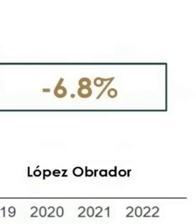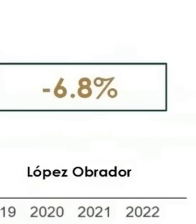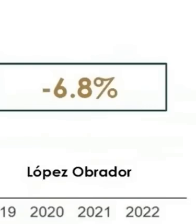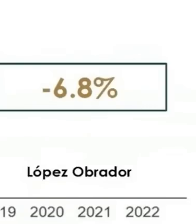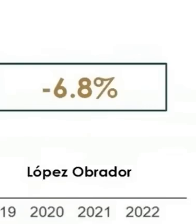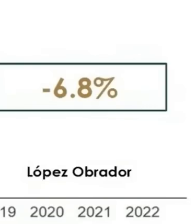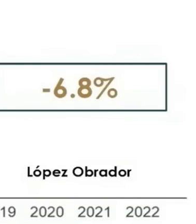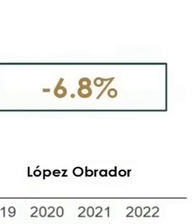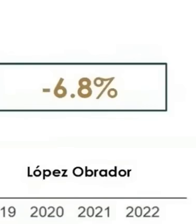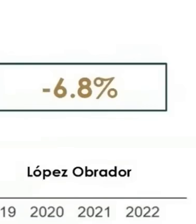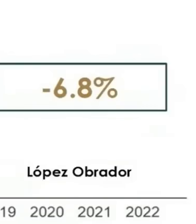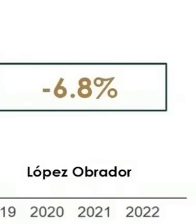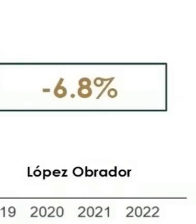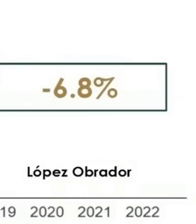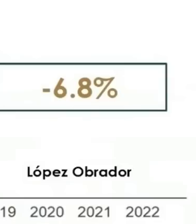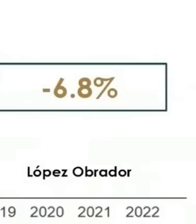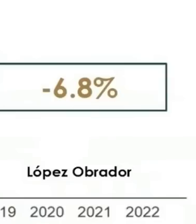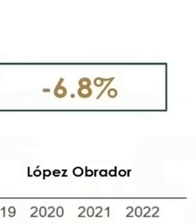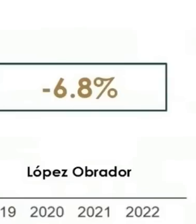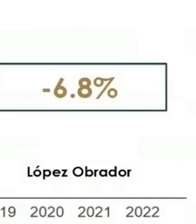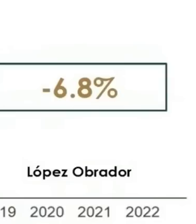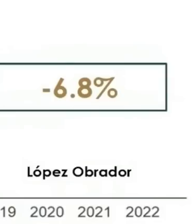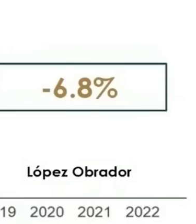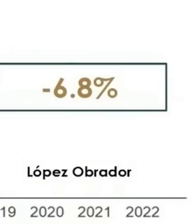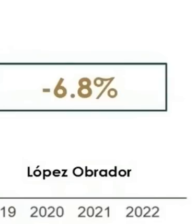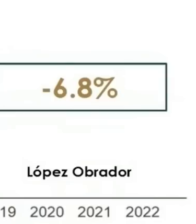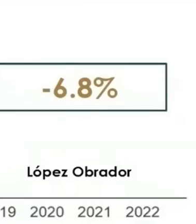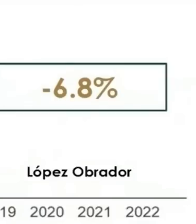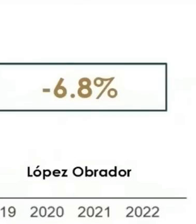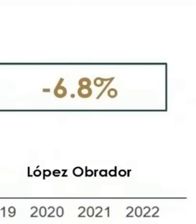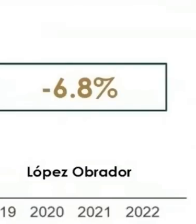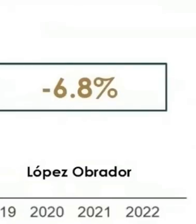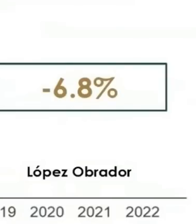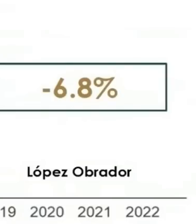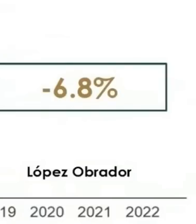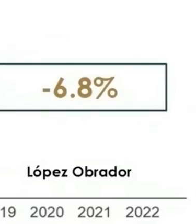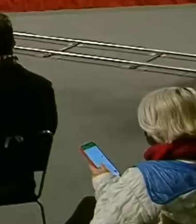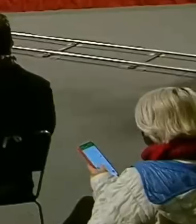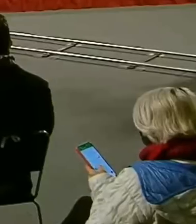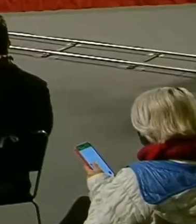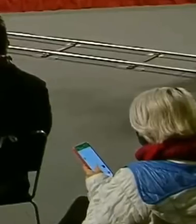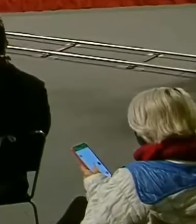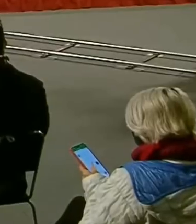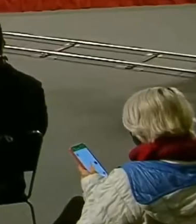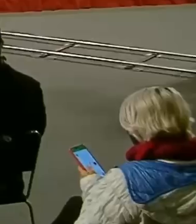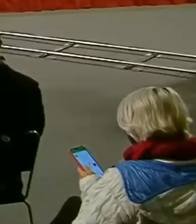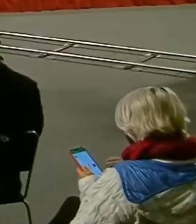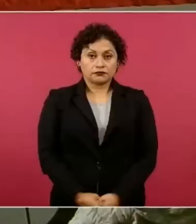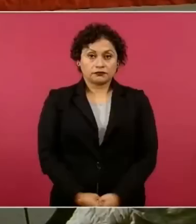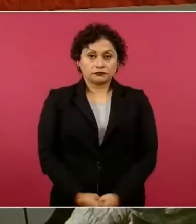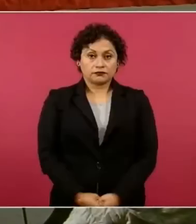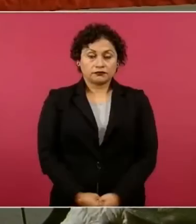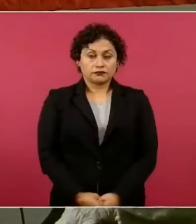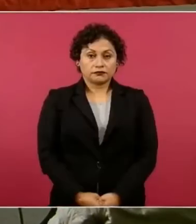de aumento y nosotros 6.8% menos en el tiempo que